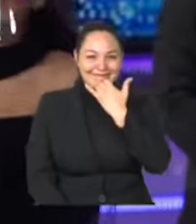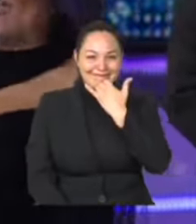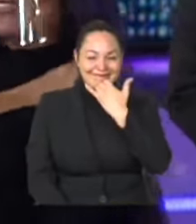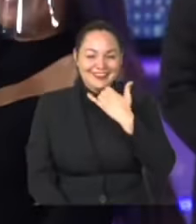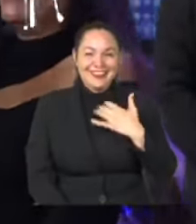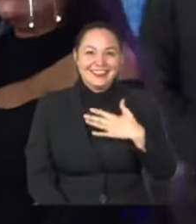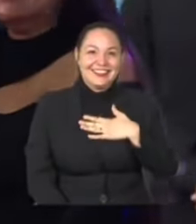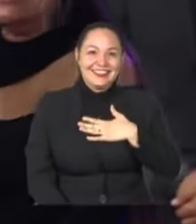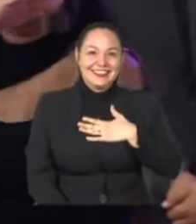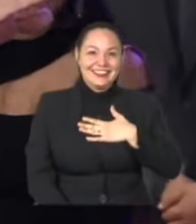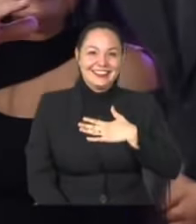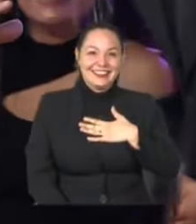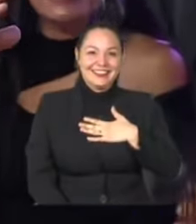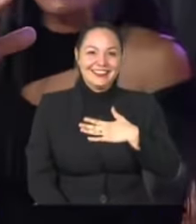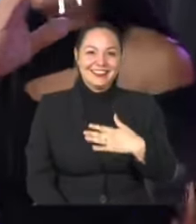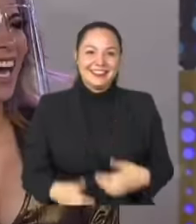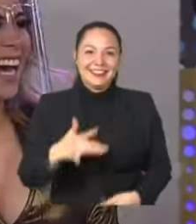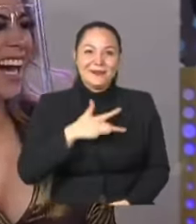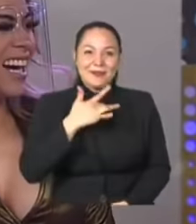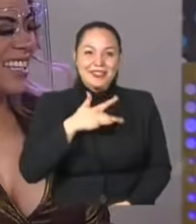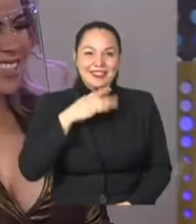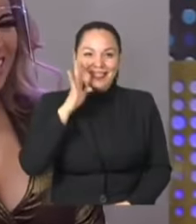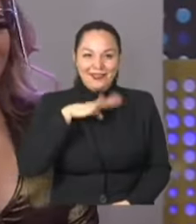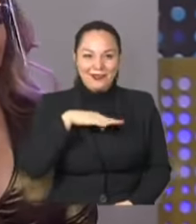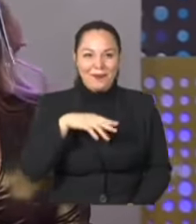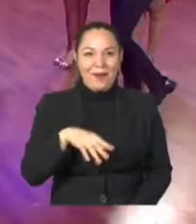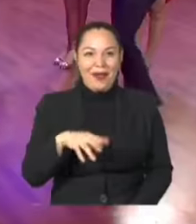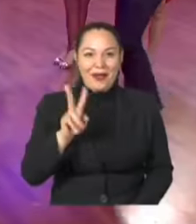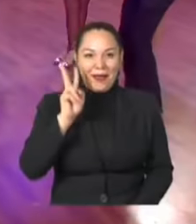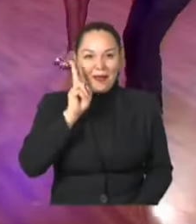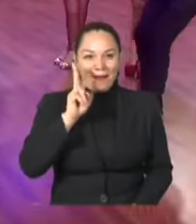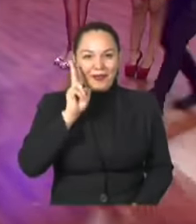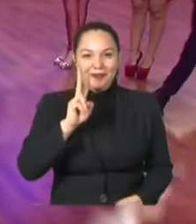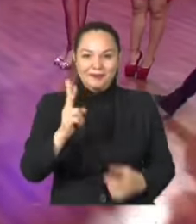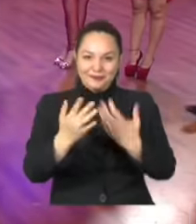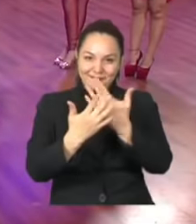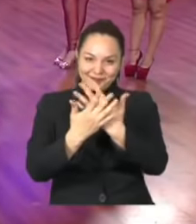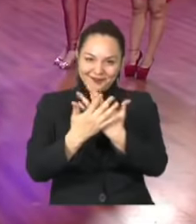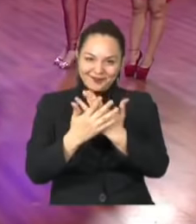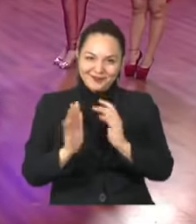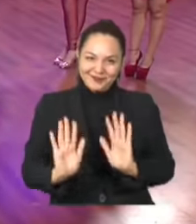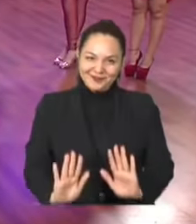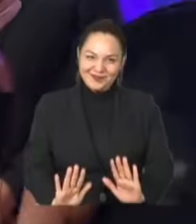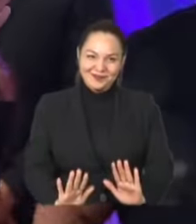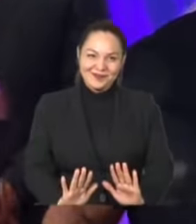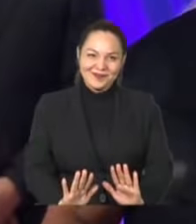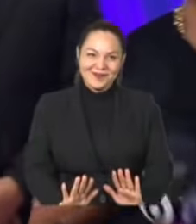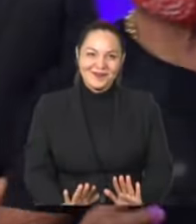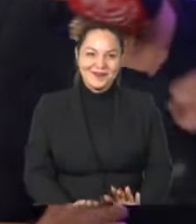Permítanme. Y así pasa, ni modo. Aguántame. Ey.